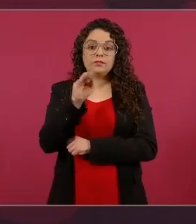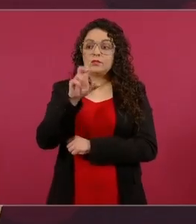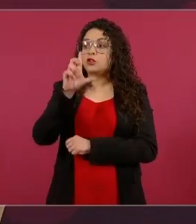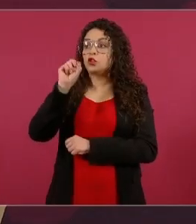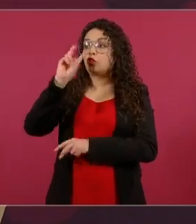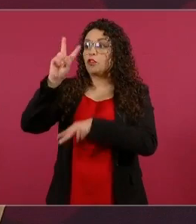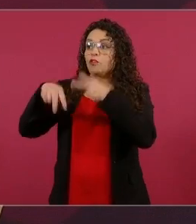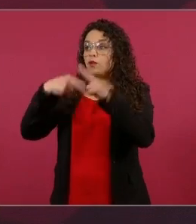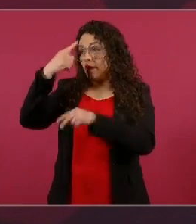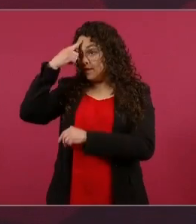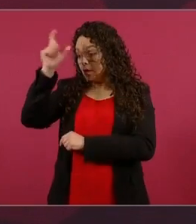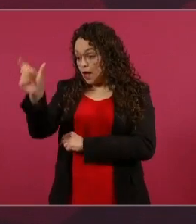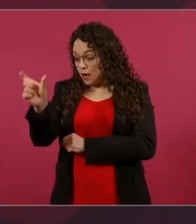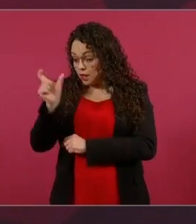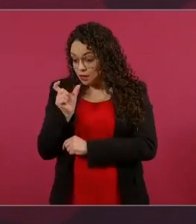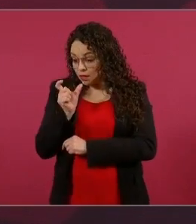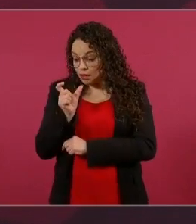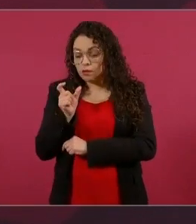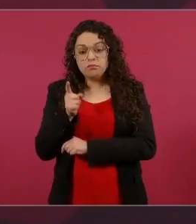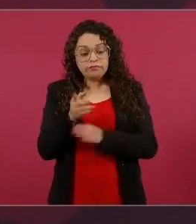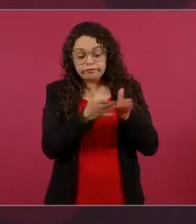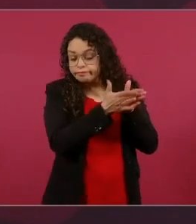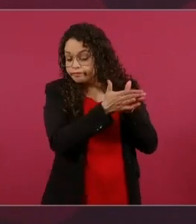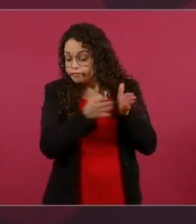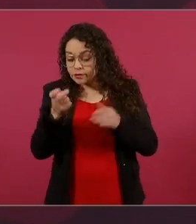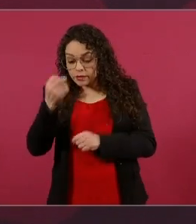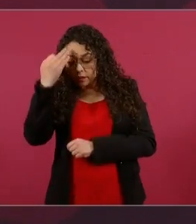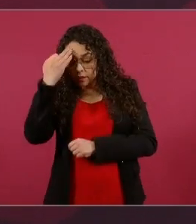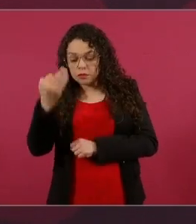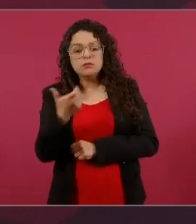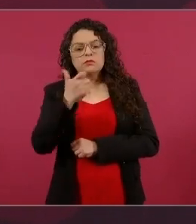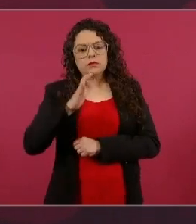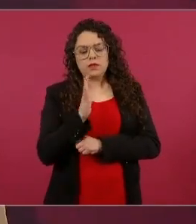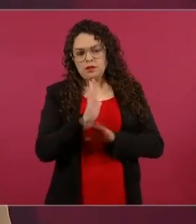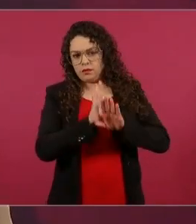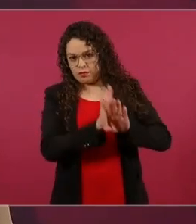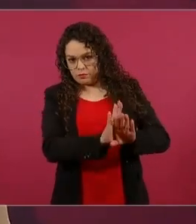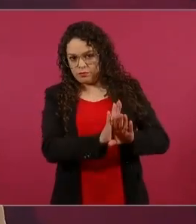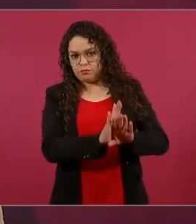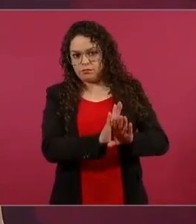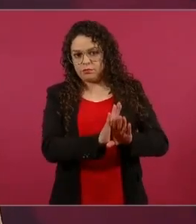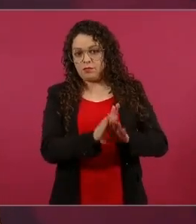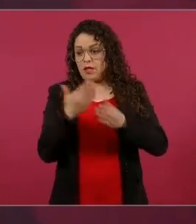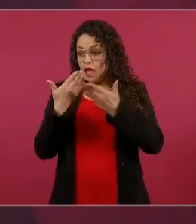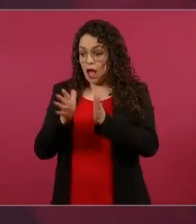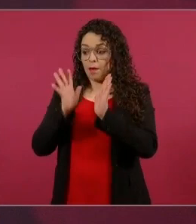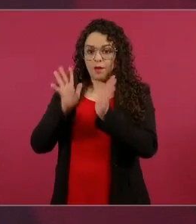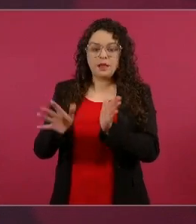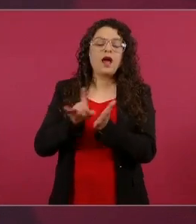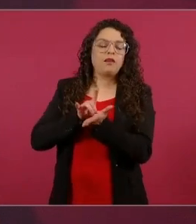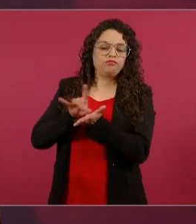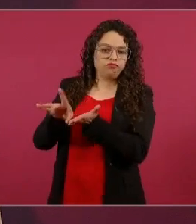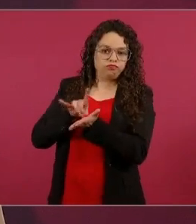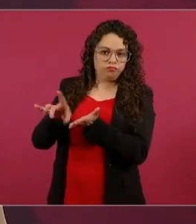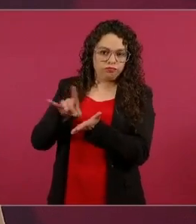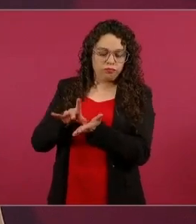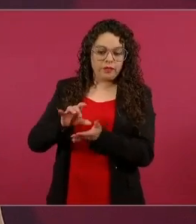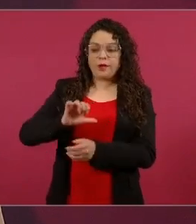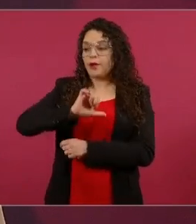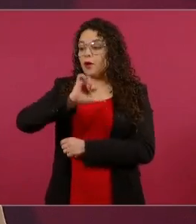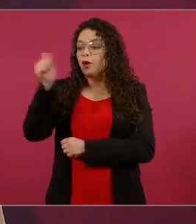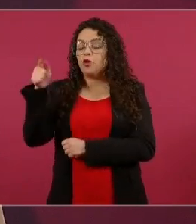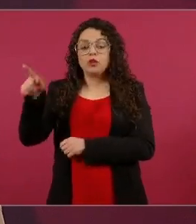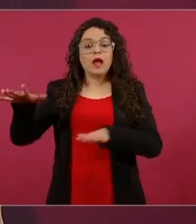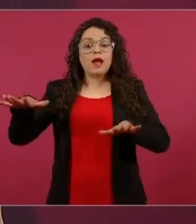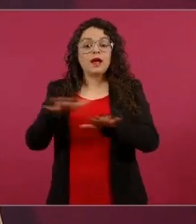de pago por otro lado También estamos en este momento cambiando las tarjetas de quienes tenían tarjeta al banco